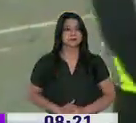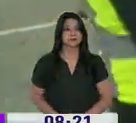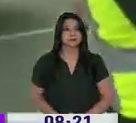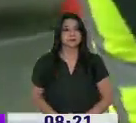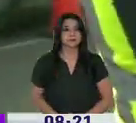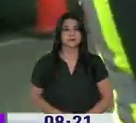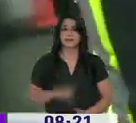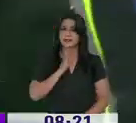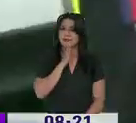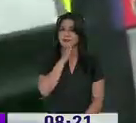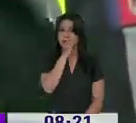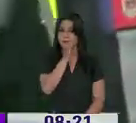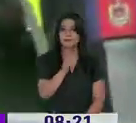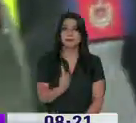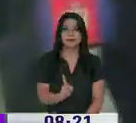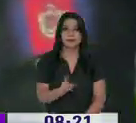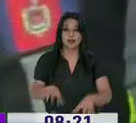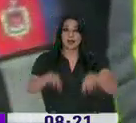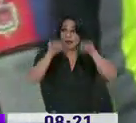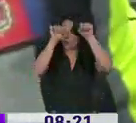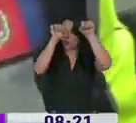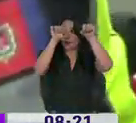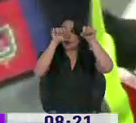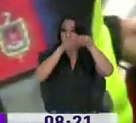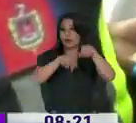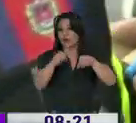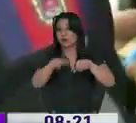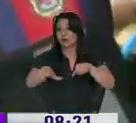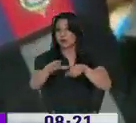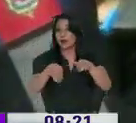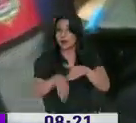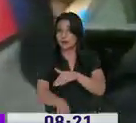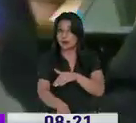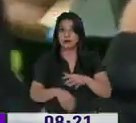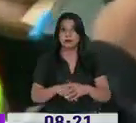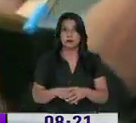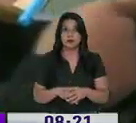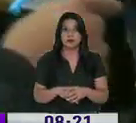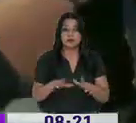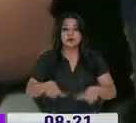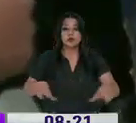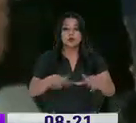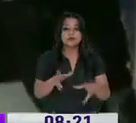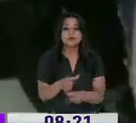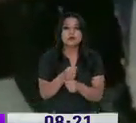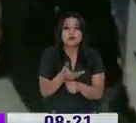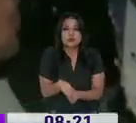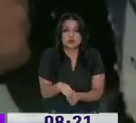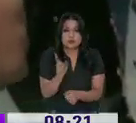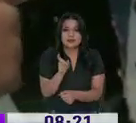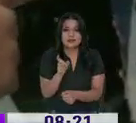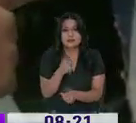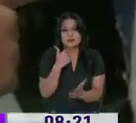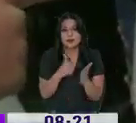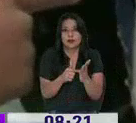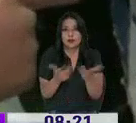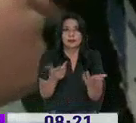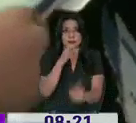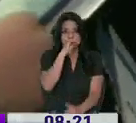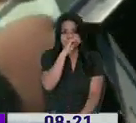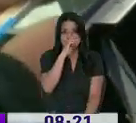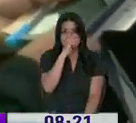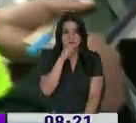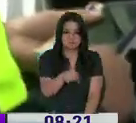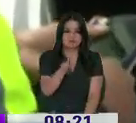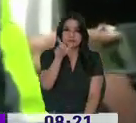siempre tienen que estar únicamente en la cajuela, no pueden estar en otro sitio del vehículo? Tienen que estar en una parte segura, en la cual no afecte la integridad